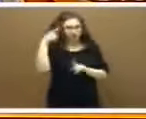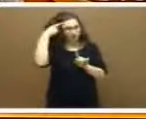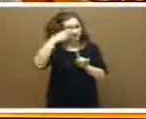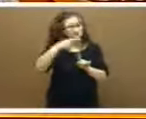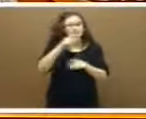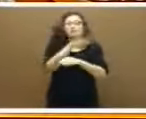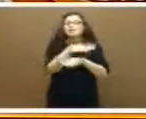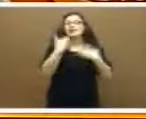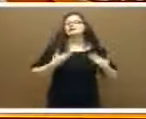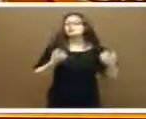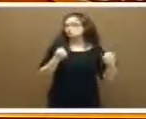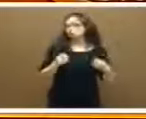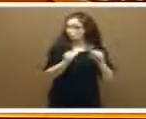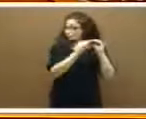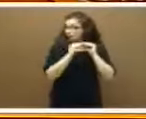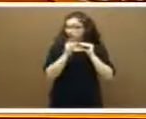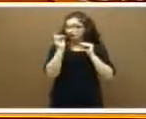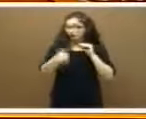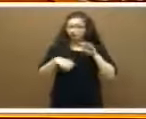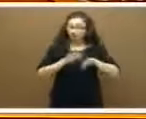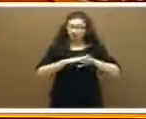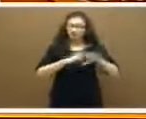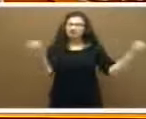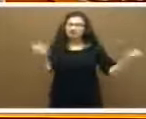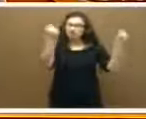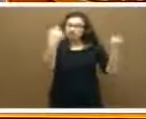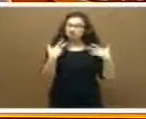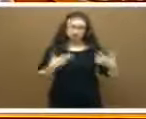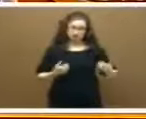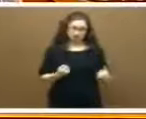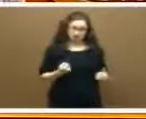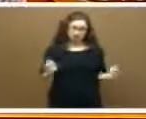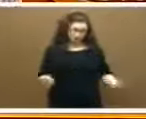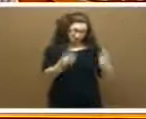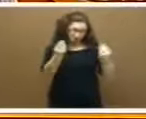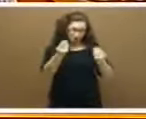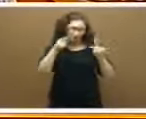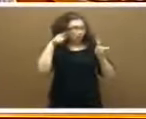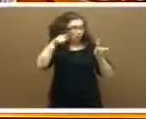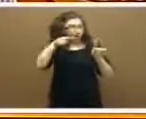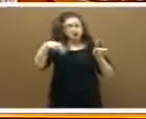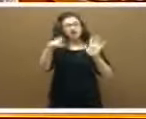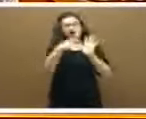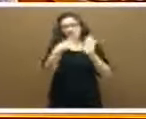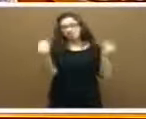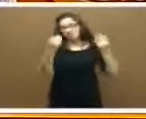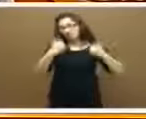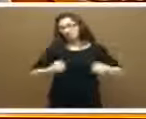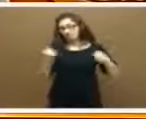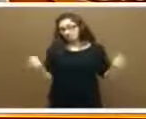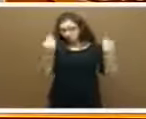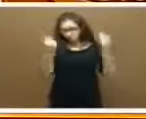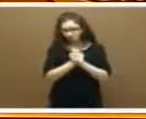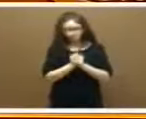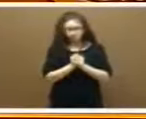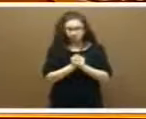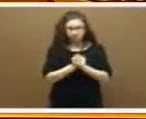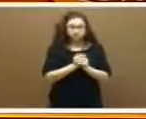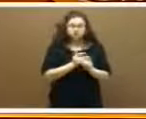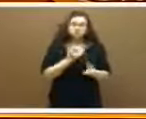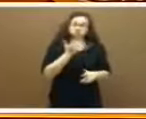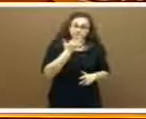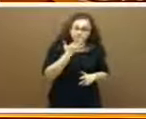y contribuir a la mejora de las actuaciones sanitarias para alcanzar, entre todos, mayores niveles de salud. Y si para ello el